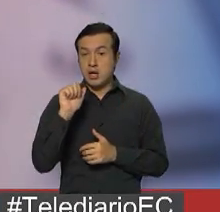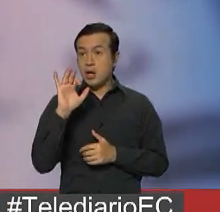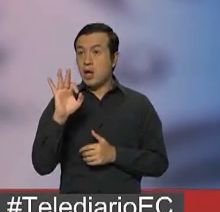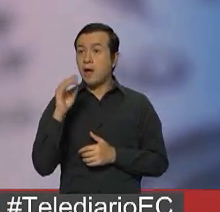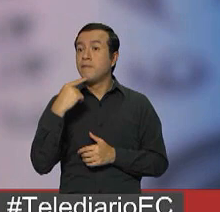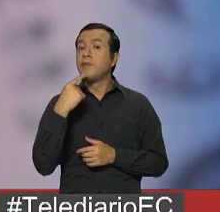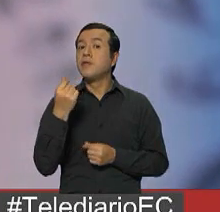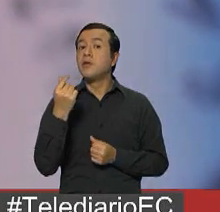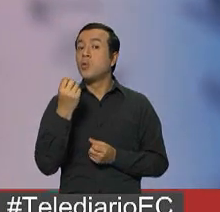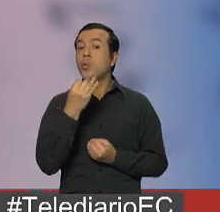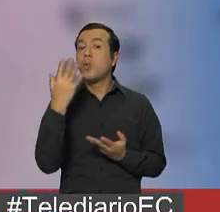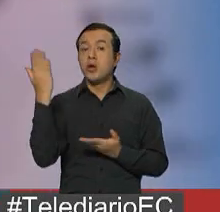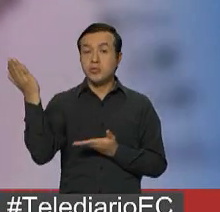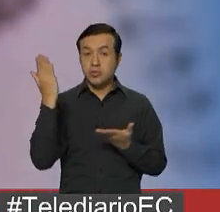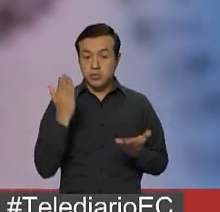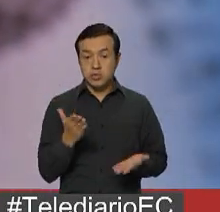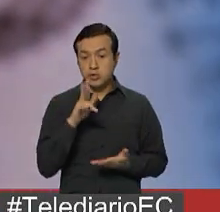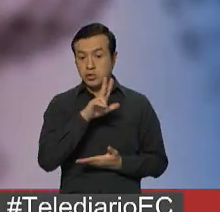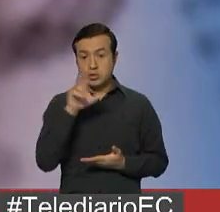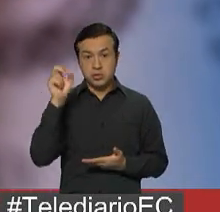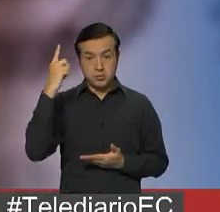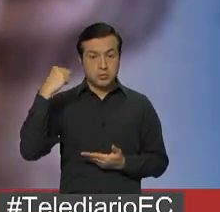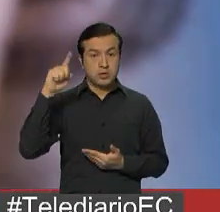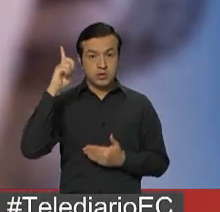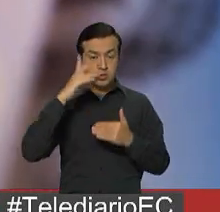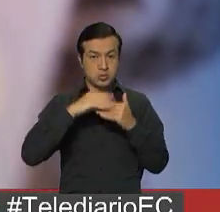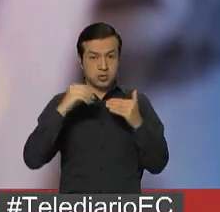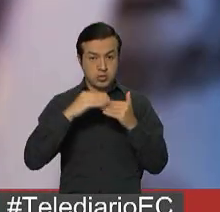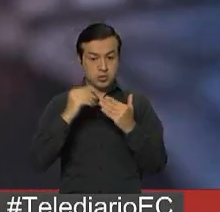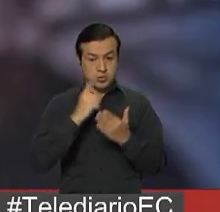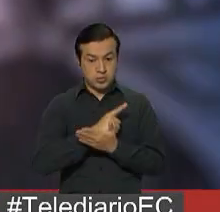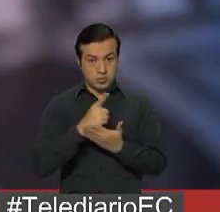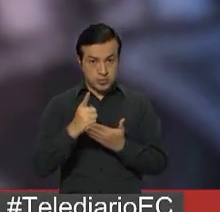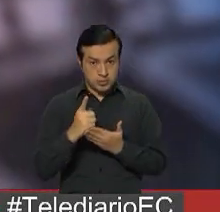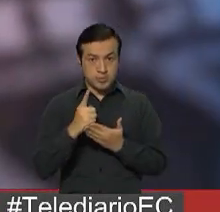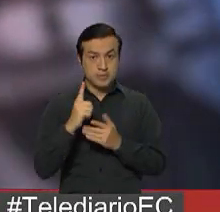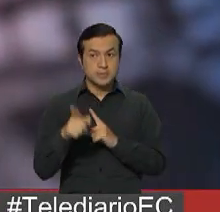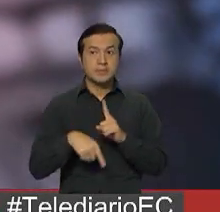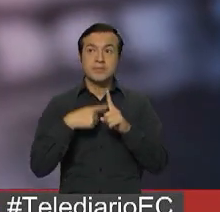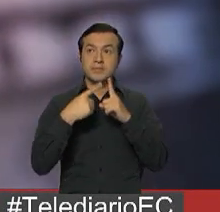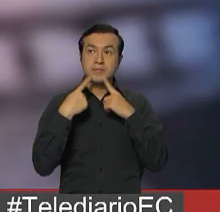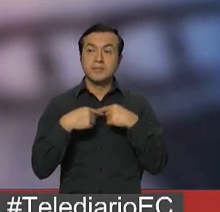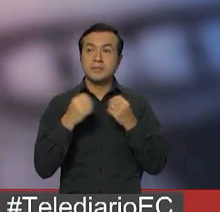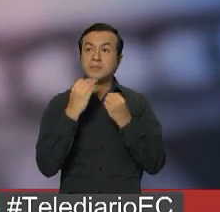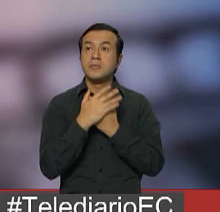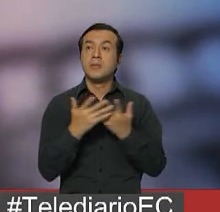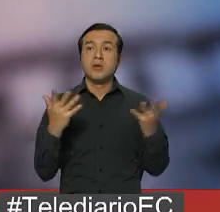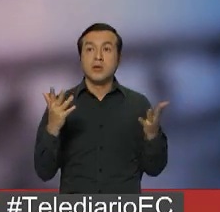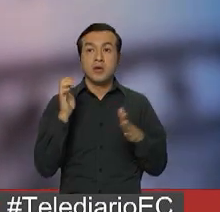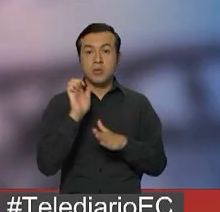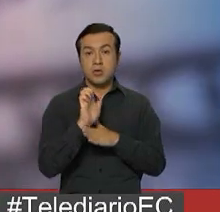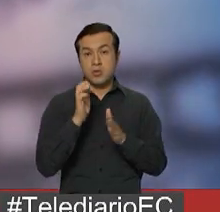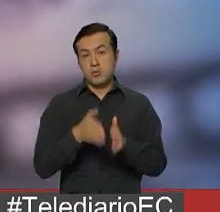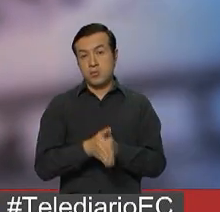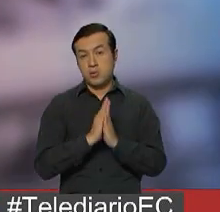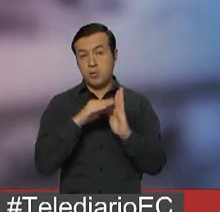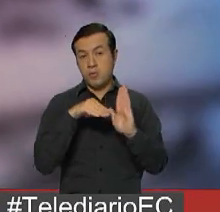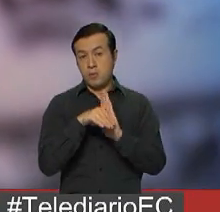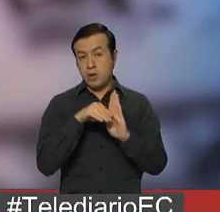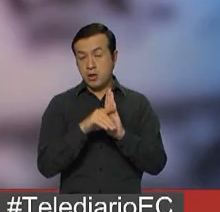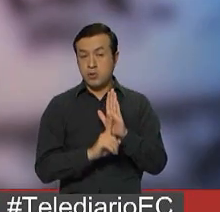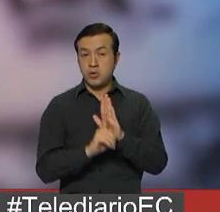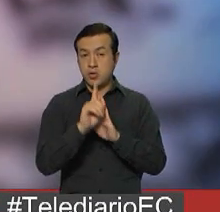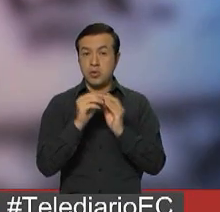llegarán al país 300 millones de dólares en esta semana según información del ministerio ecuador solicitó al banco interamericano